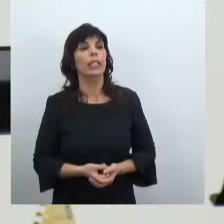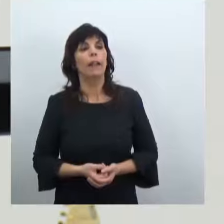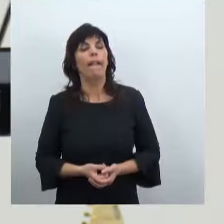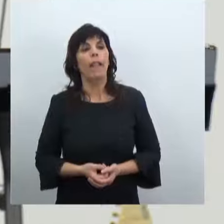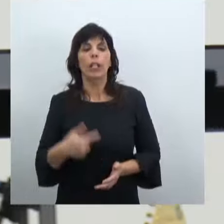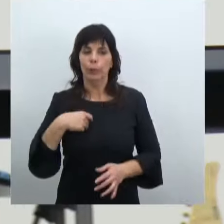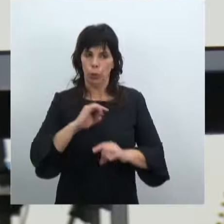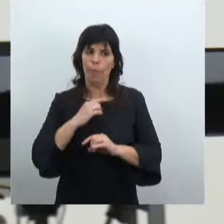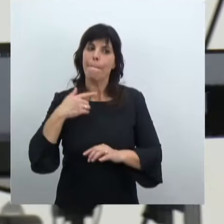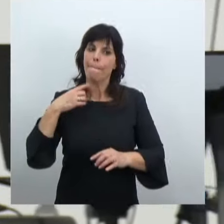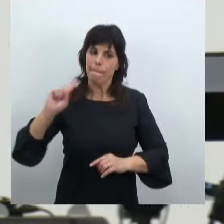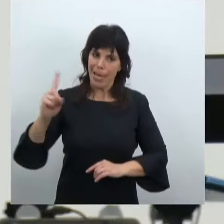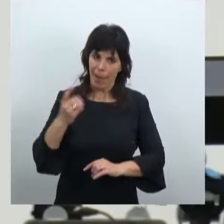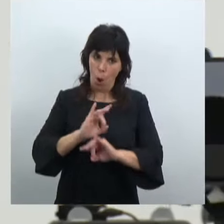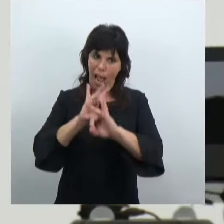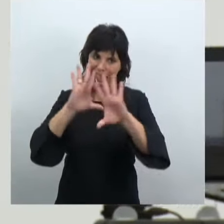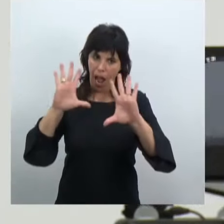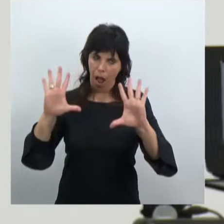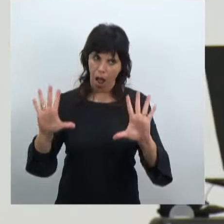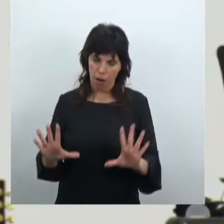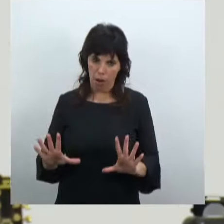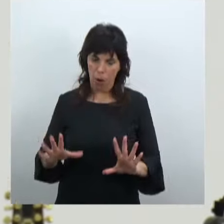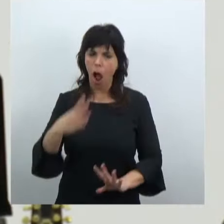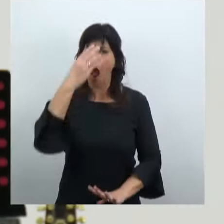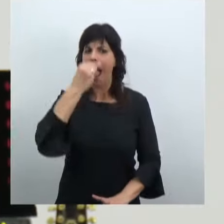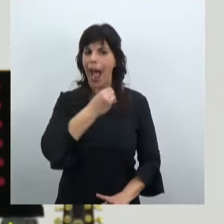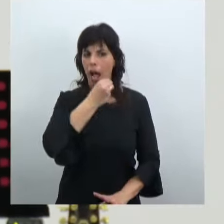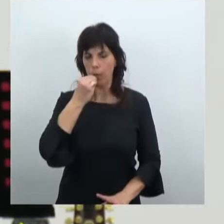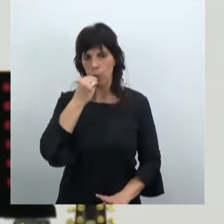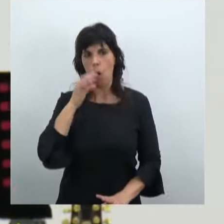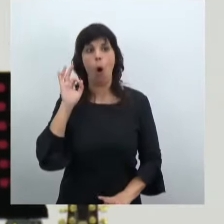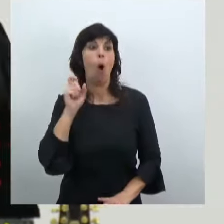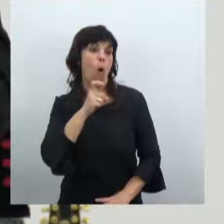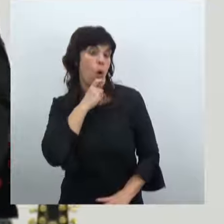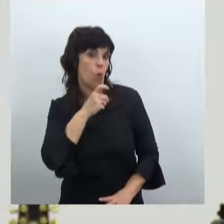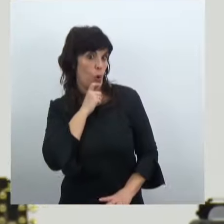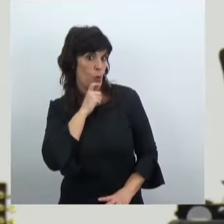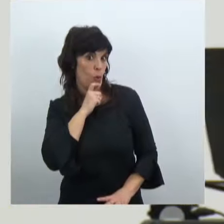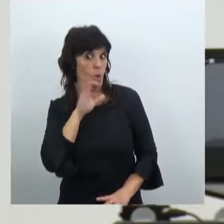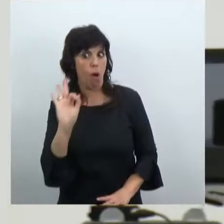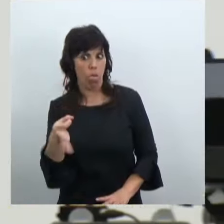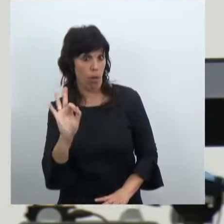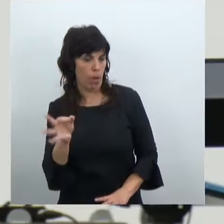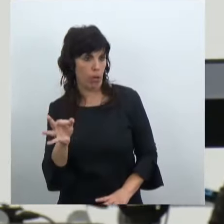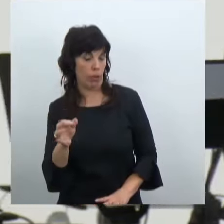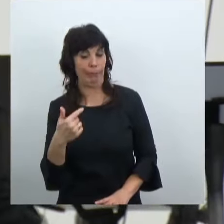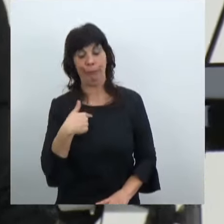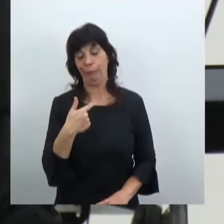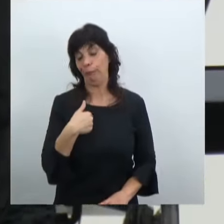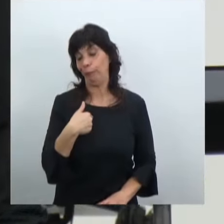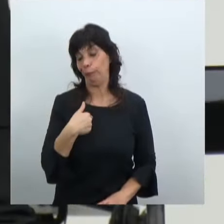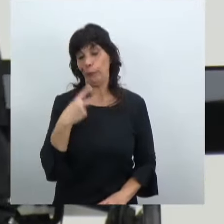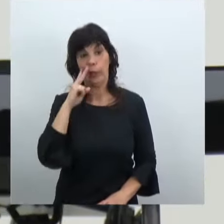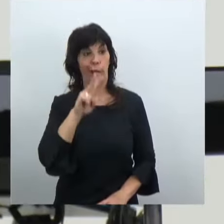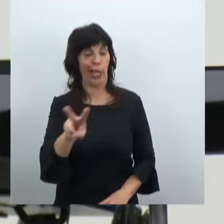aquí aclarar una cosa. Hablo de verdadero ayuno. Yo he estado en sitios donde se meten